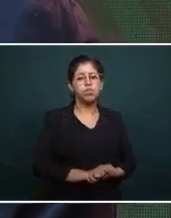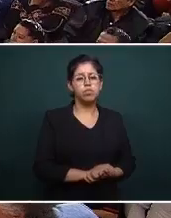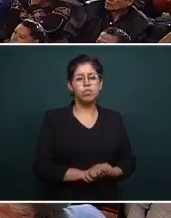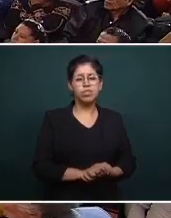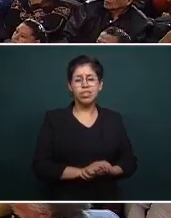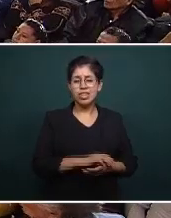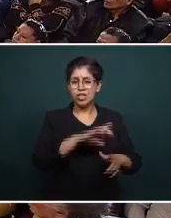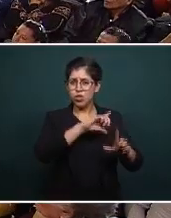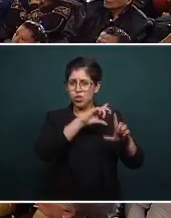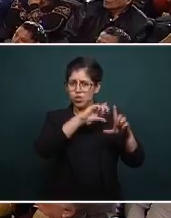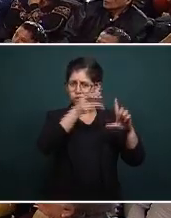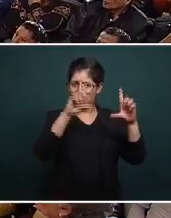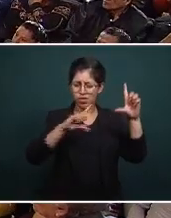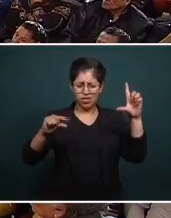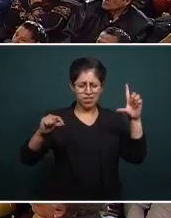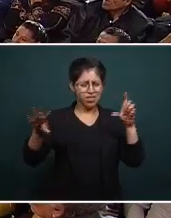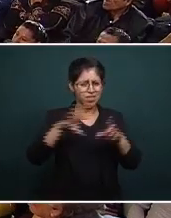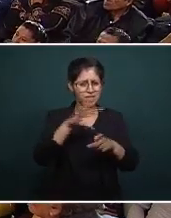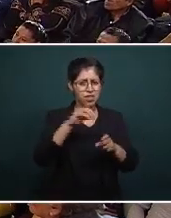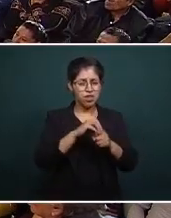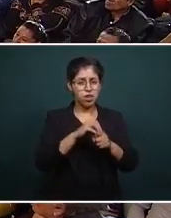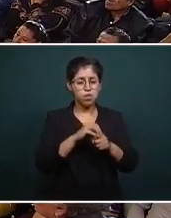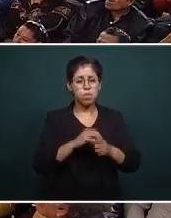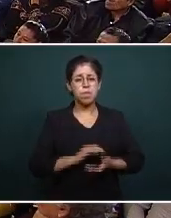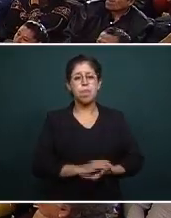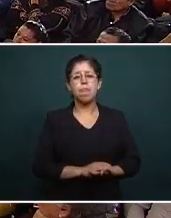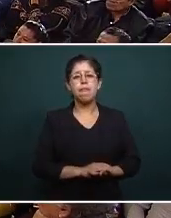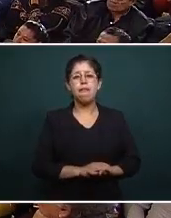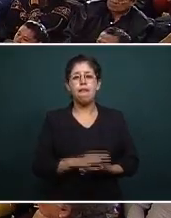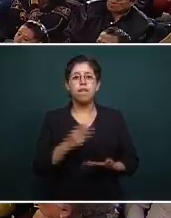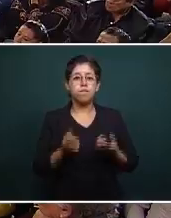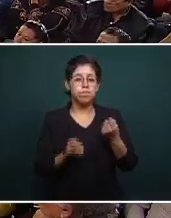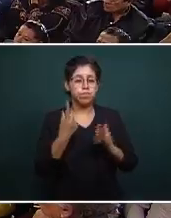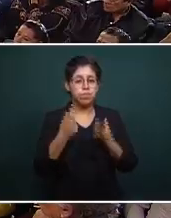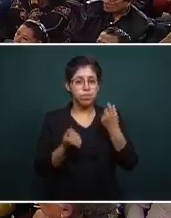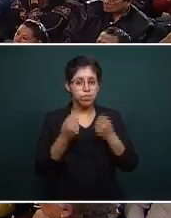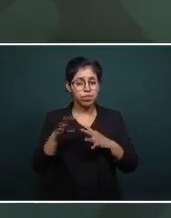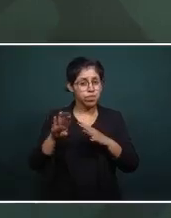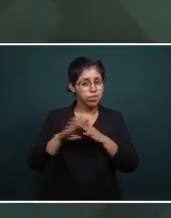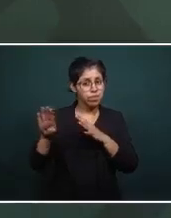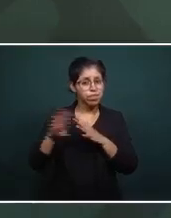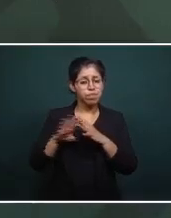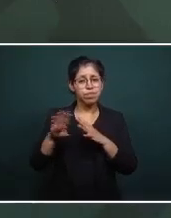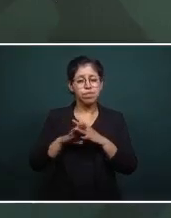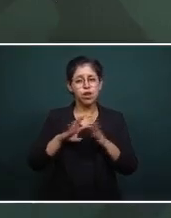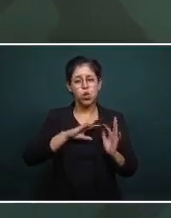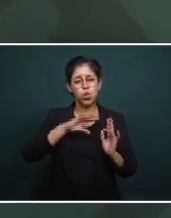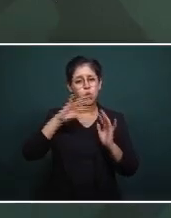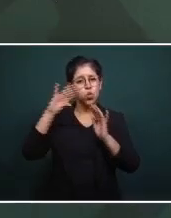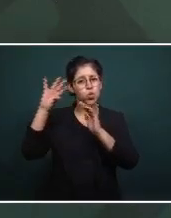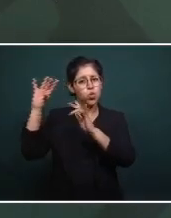el país. Y ahora nuestros paisanos, migrantes, están